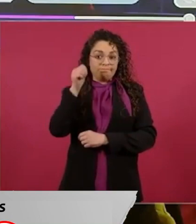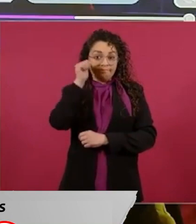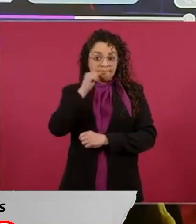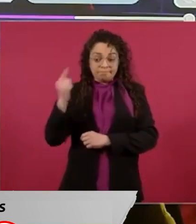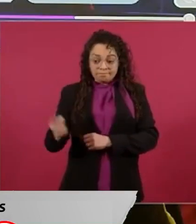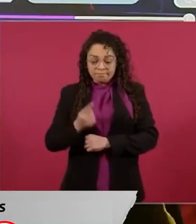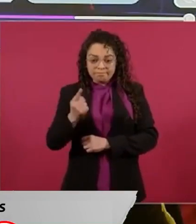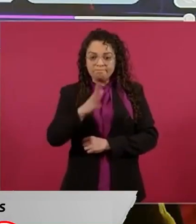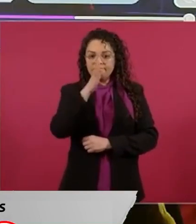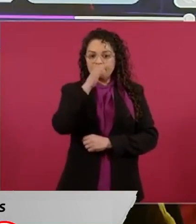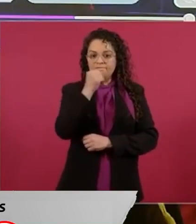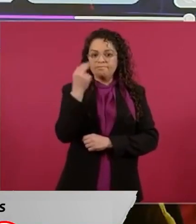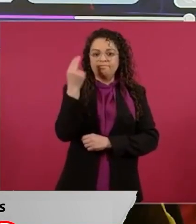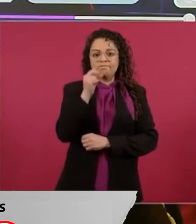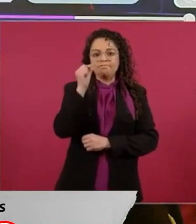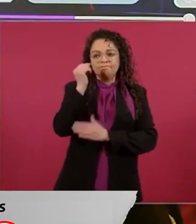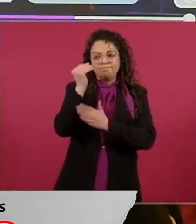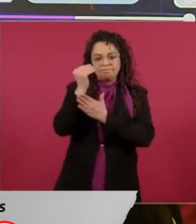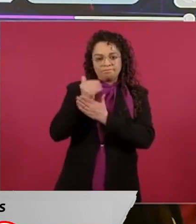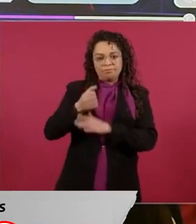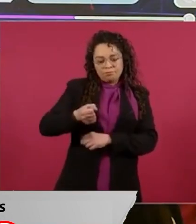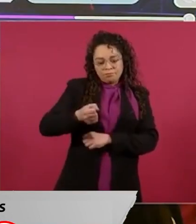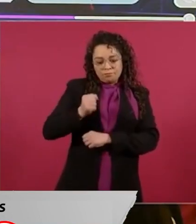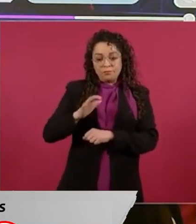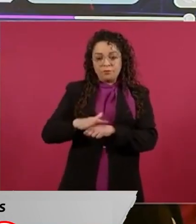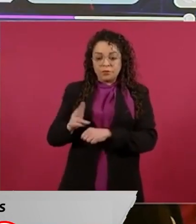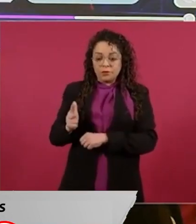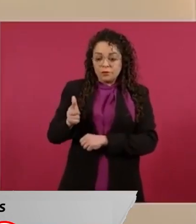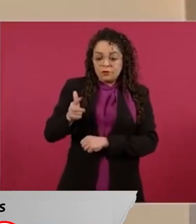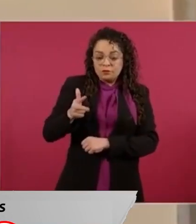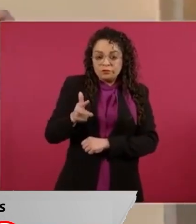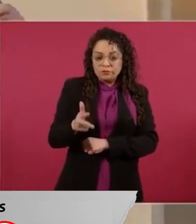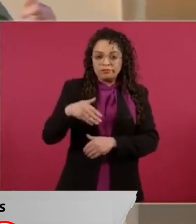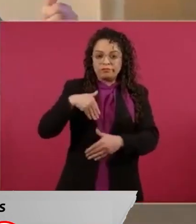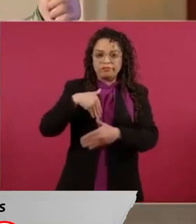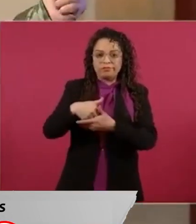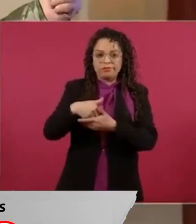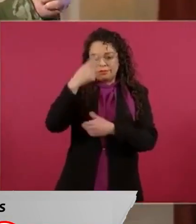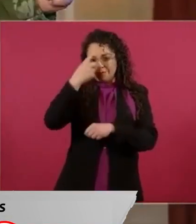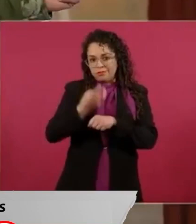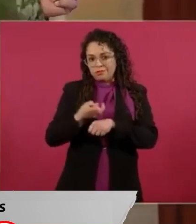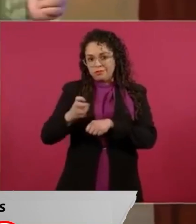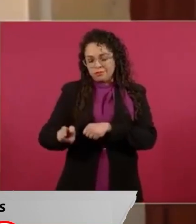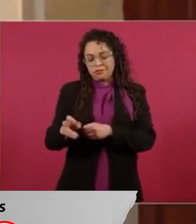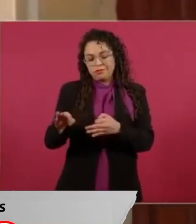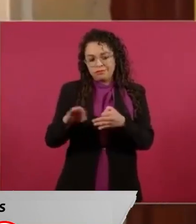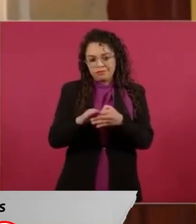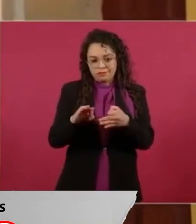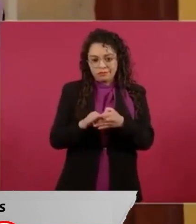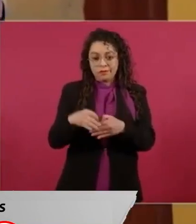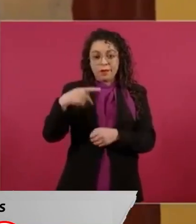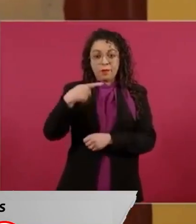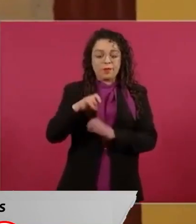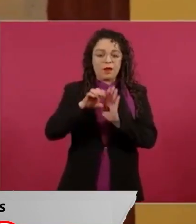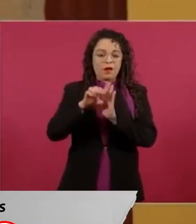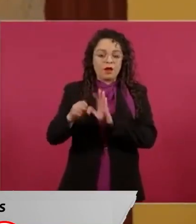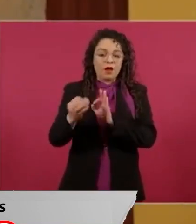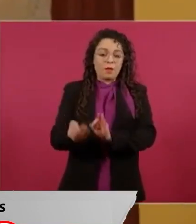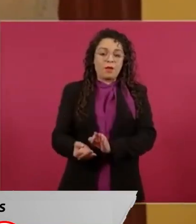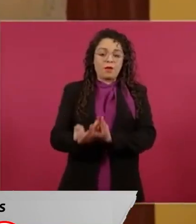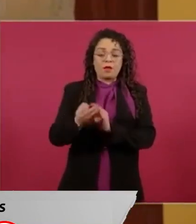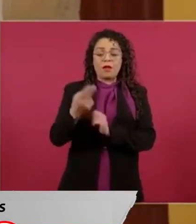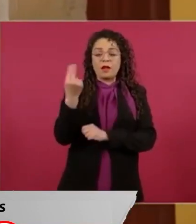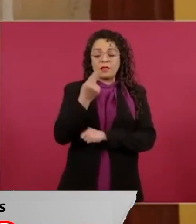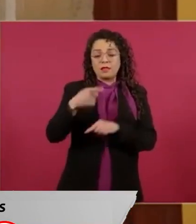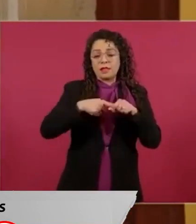tener 22 estaciones a lo largo de la ruta, cuando tengamos posibilidad de hacer recorridos directos, es decir, cuando